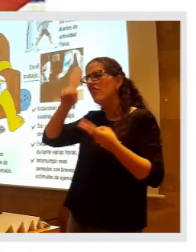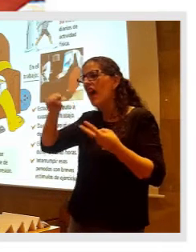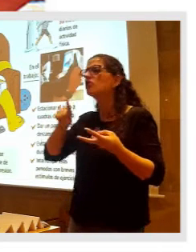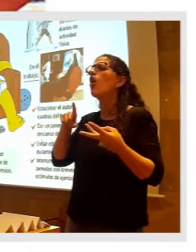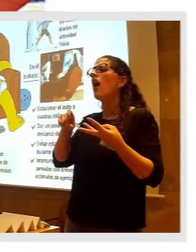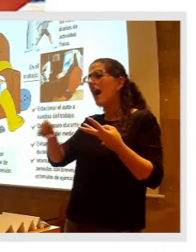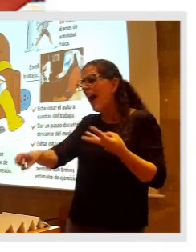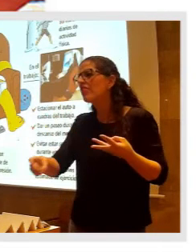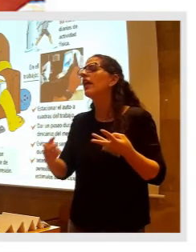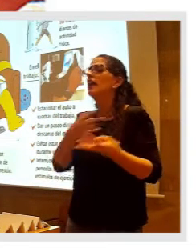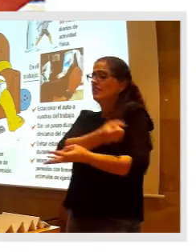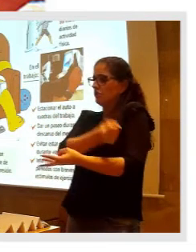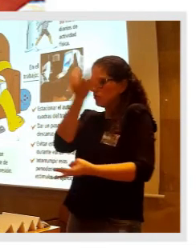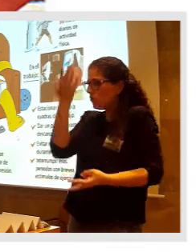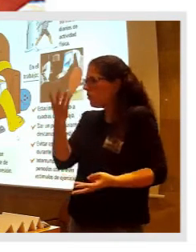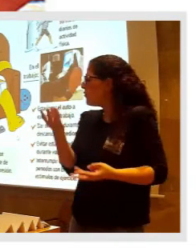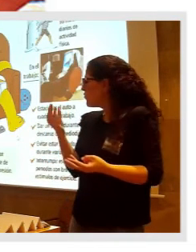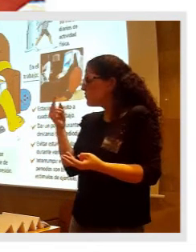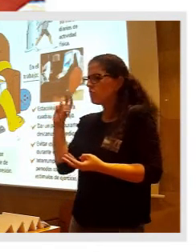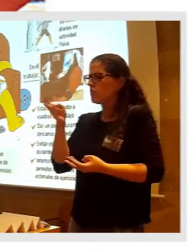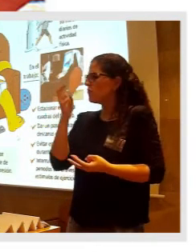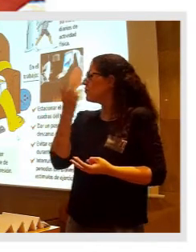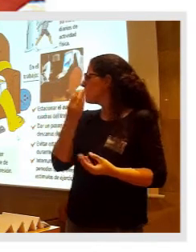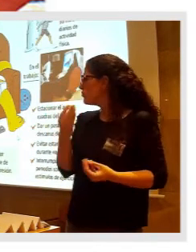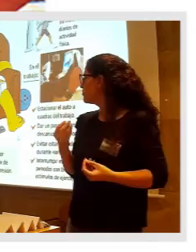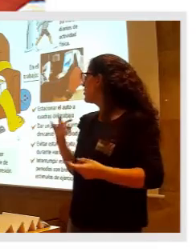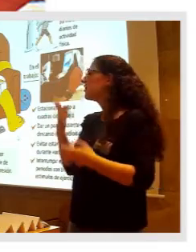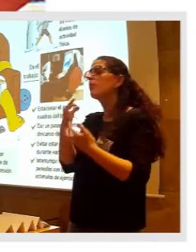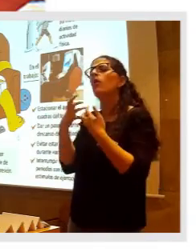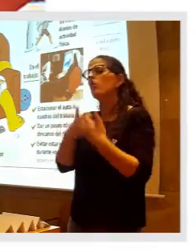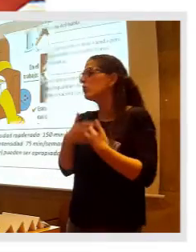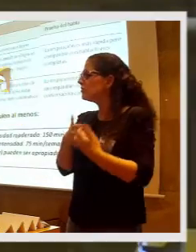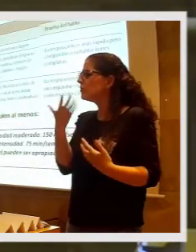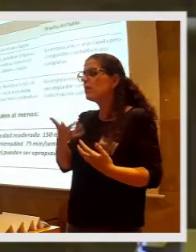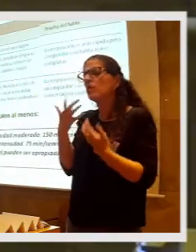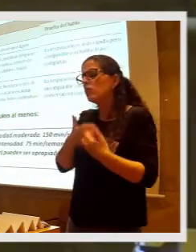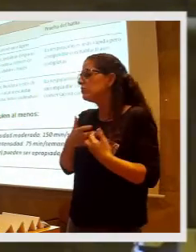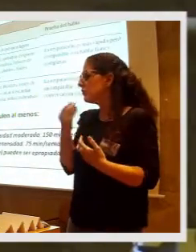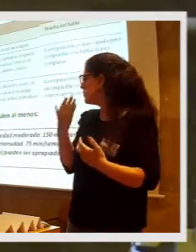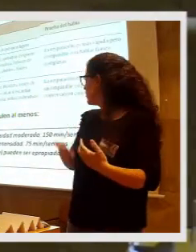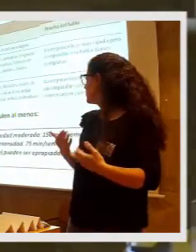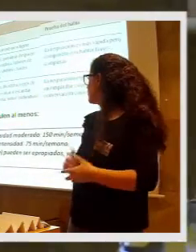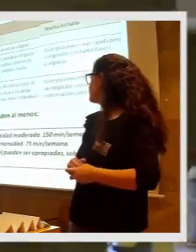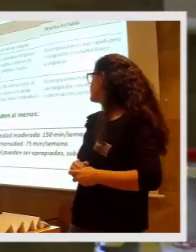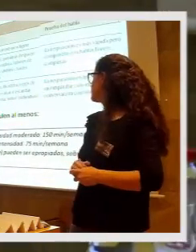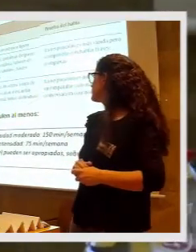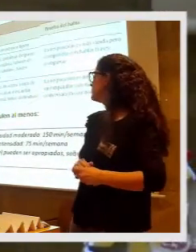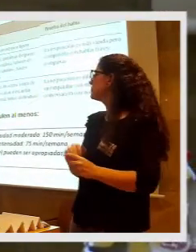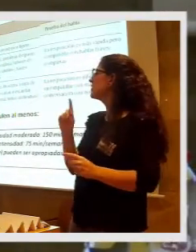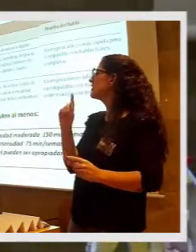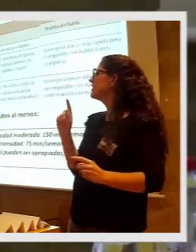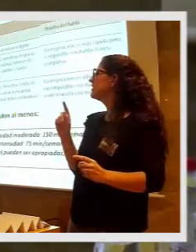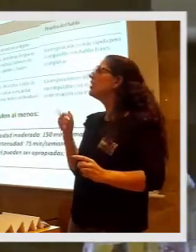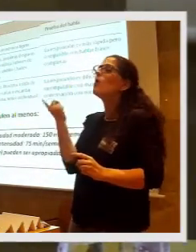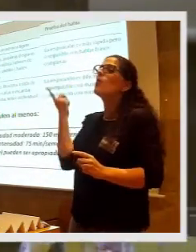cánceres, etcétera, etcétera, etcétera. Es algo con lo cual tenemos que luchar cada vez más, ¿de acuerdo? Y tomando otra vez